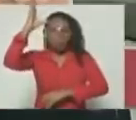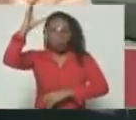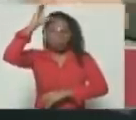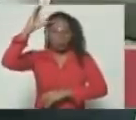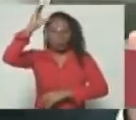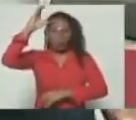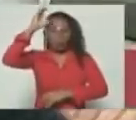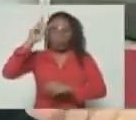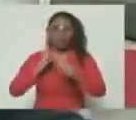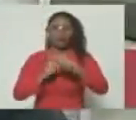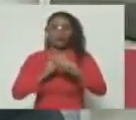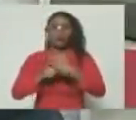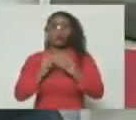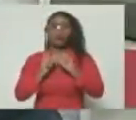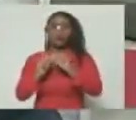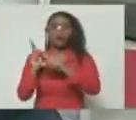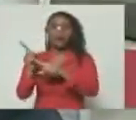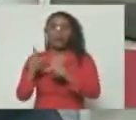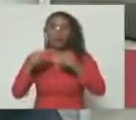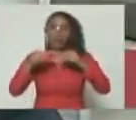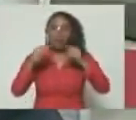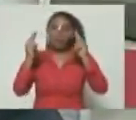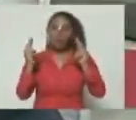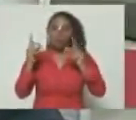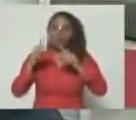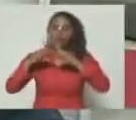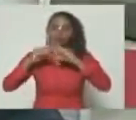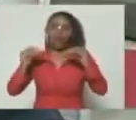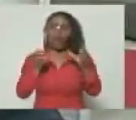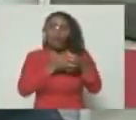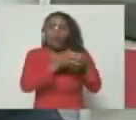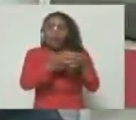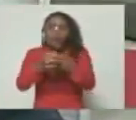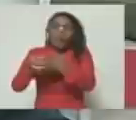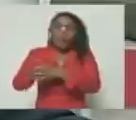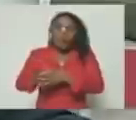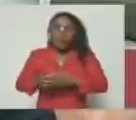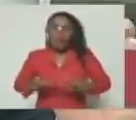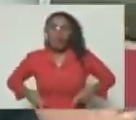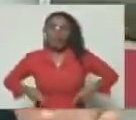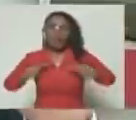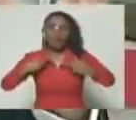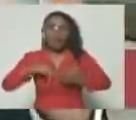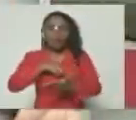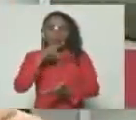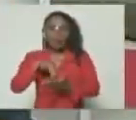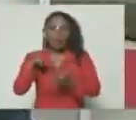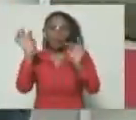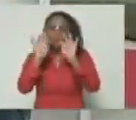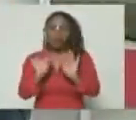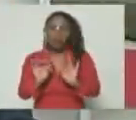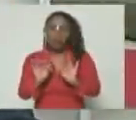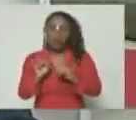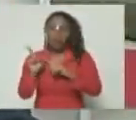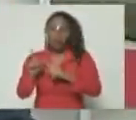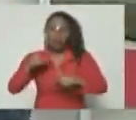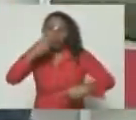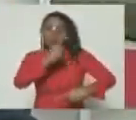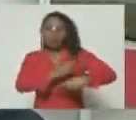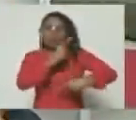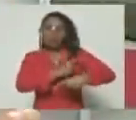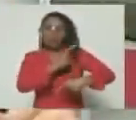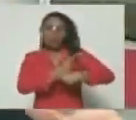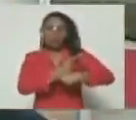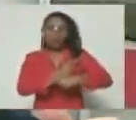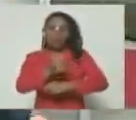garantizar, mantener esos puentes con todos los sectores de la vida nacional. De tal manera que si bien es una competencia